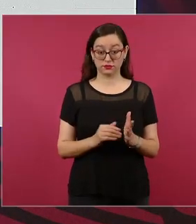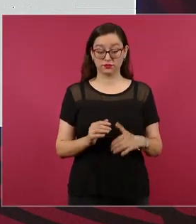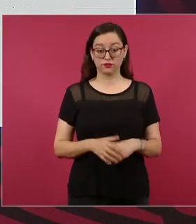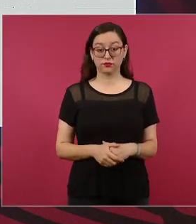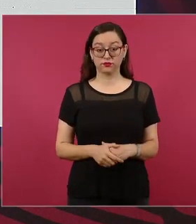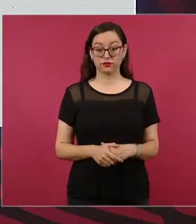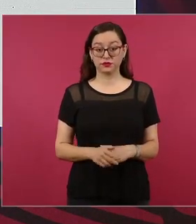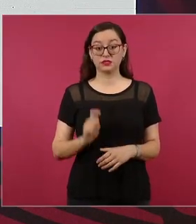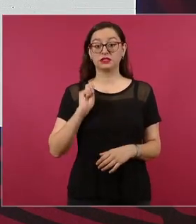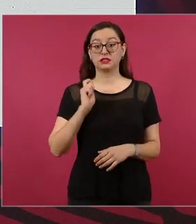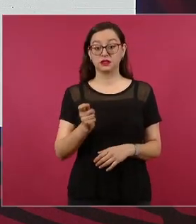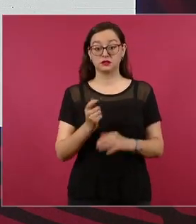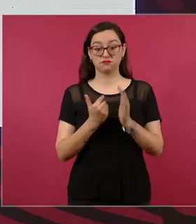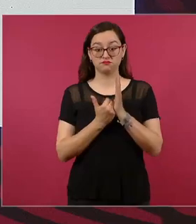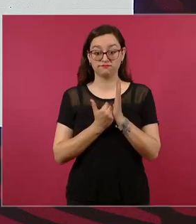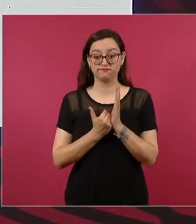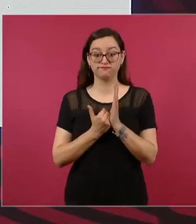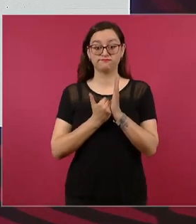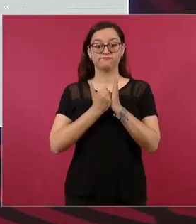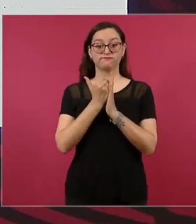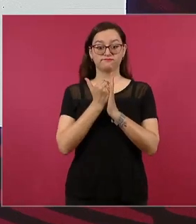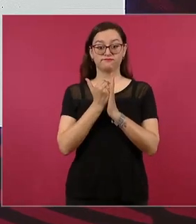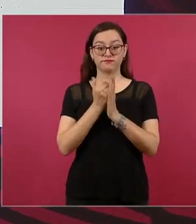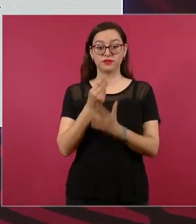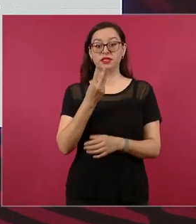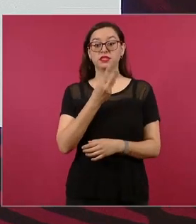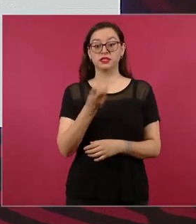Un incremento de